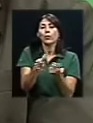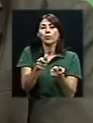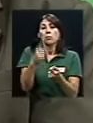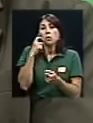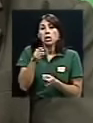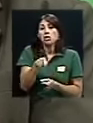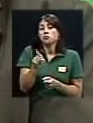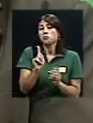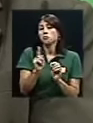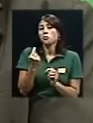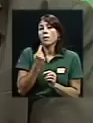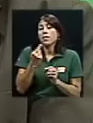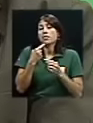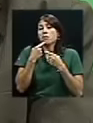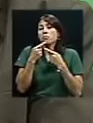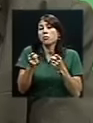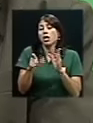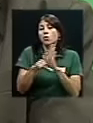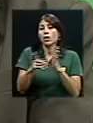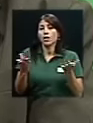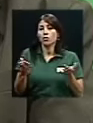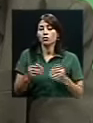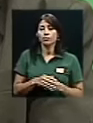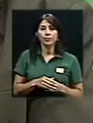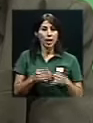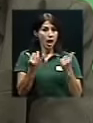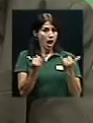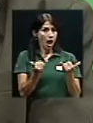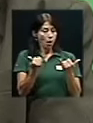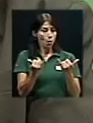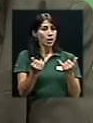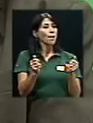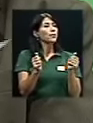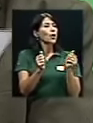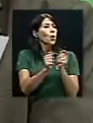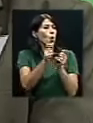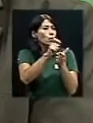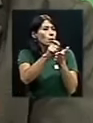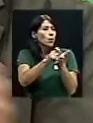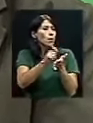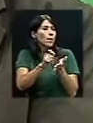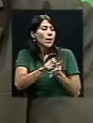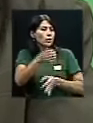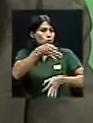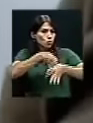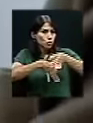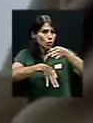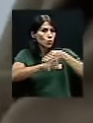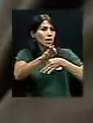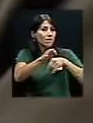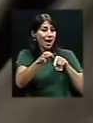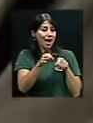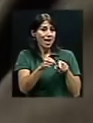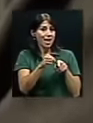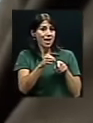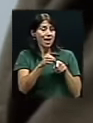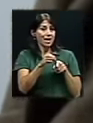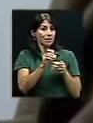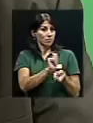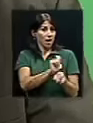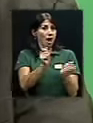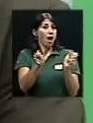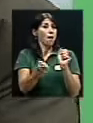jurídicos. Ahora, Claudio, ¿se ha cambiado algo con la versión esta sustitutiva sustancialmente al proyecto original que hemos